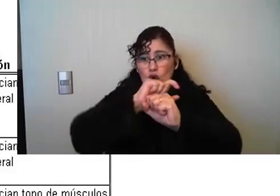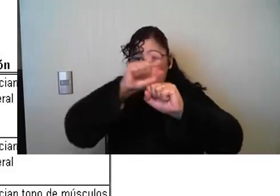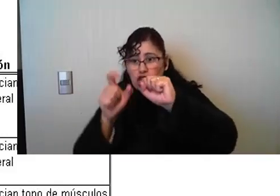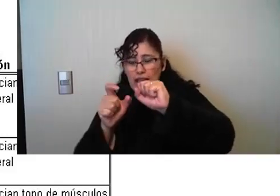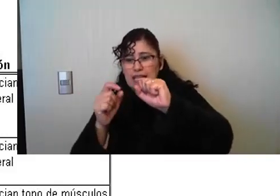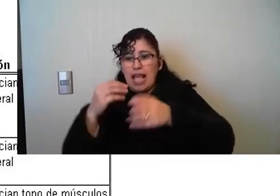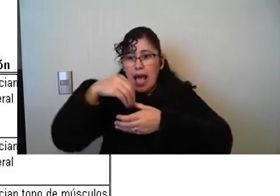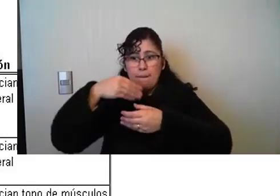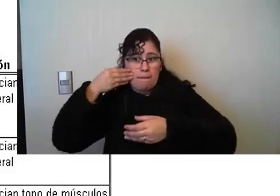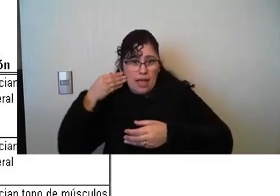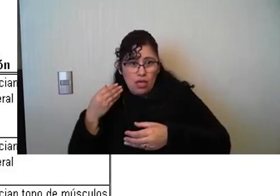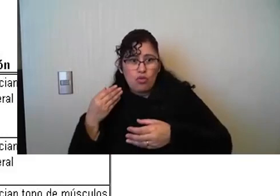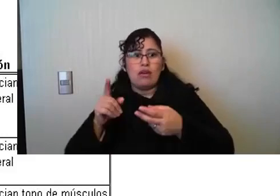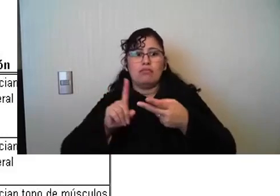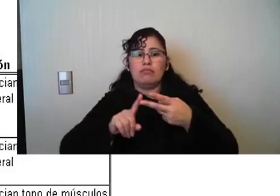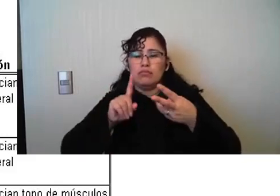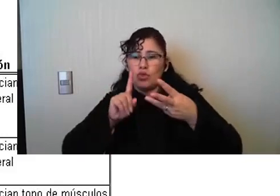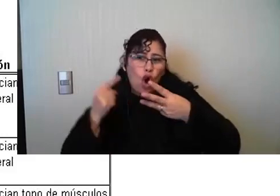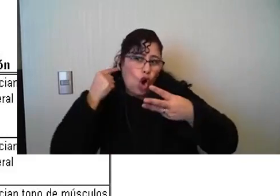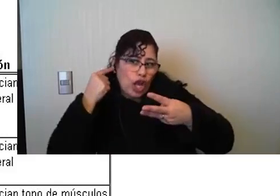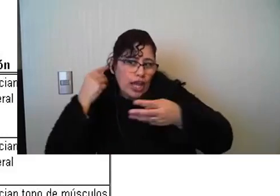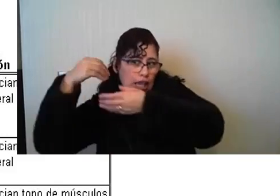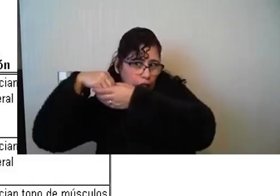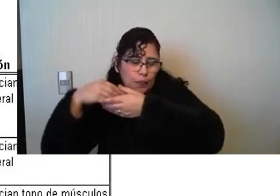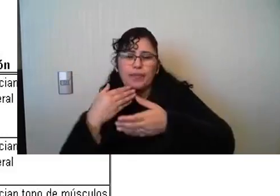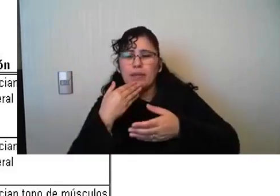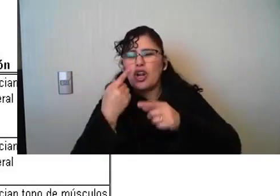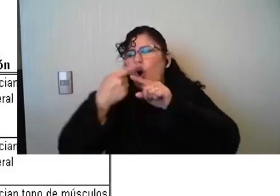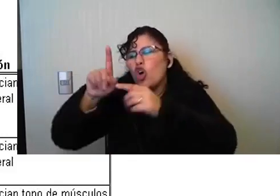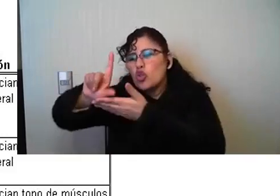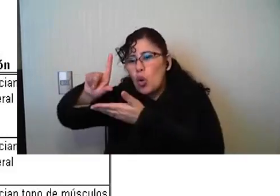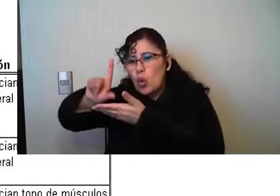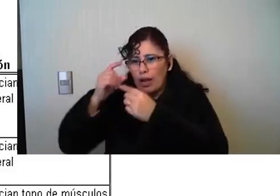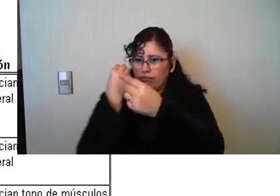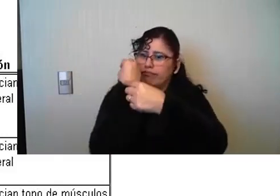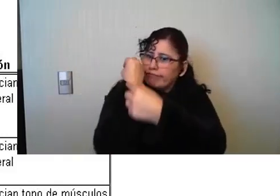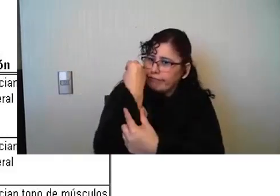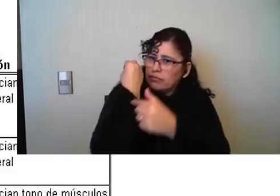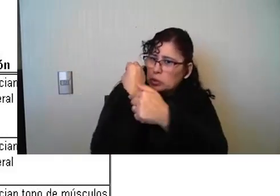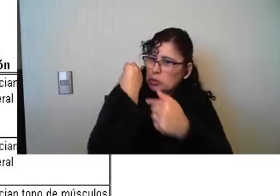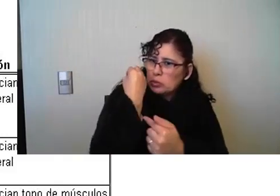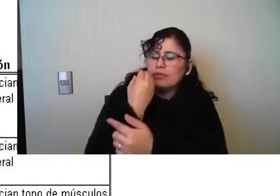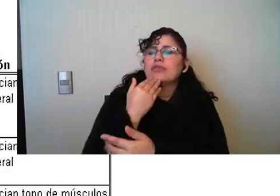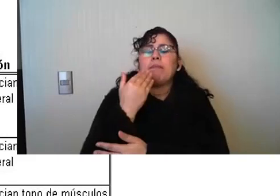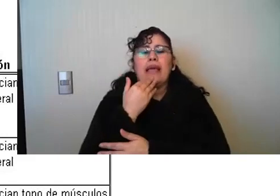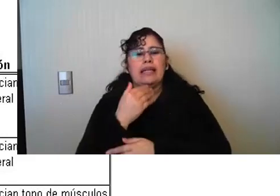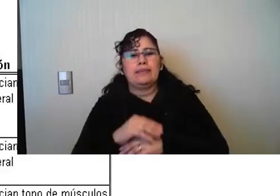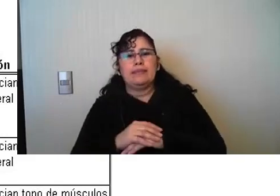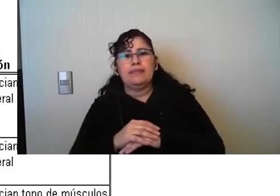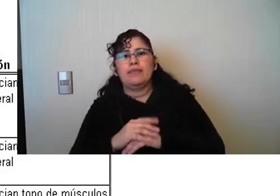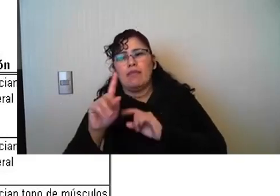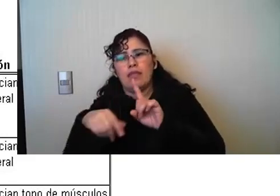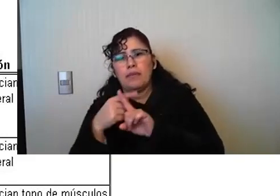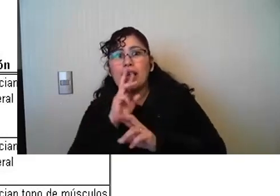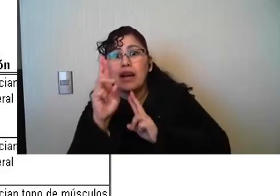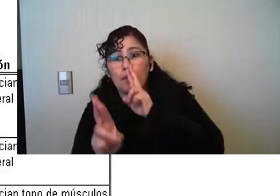espinal, desde el oído y de otros lugares del tronco, y las respuestas